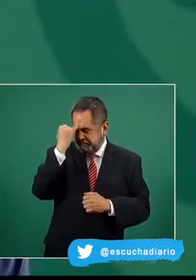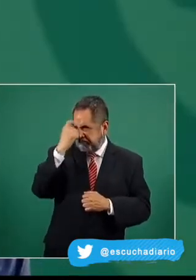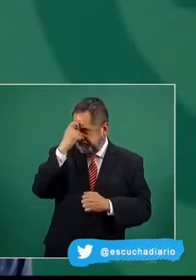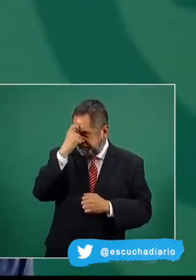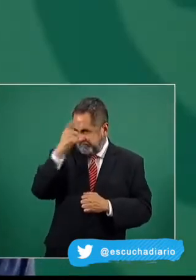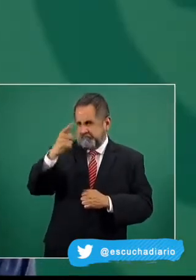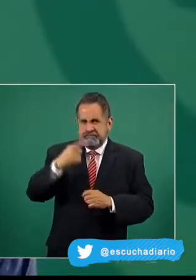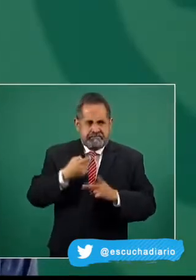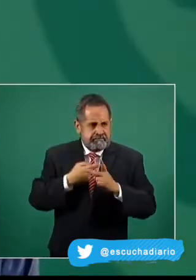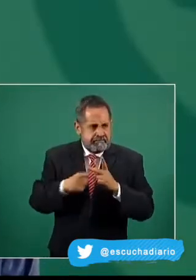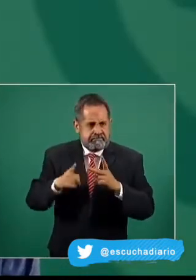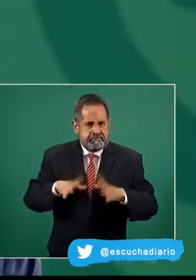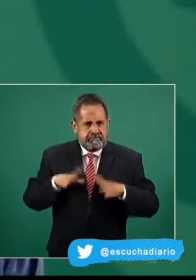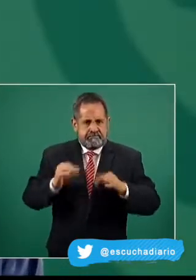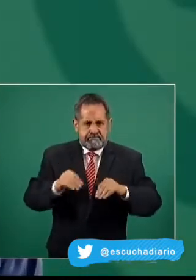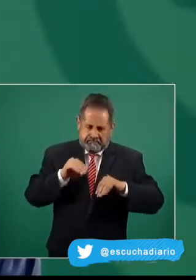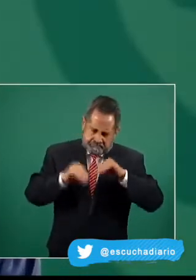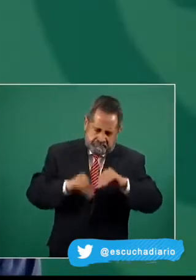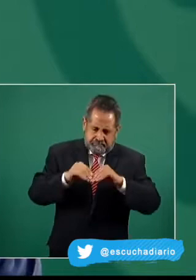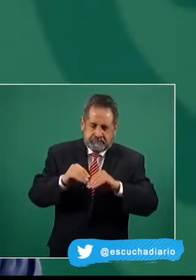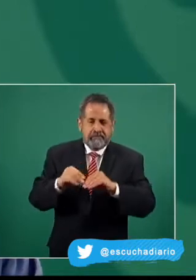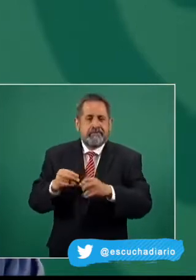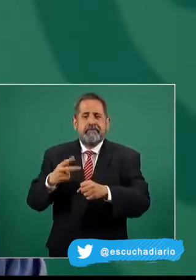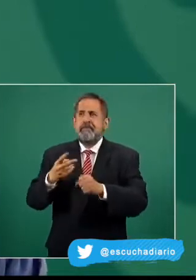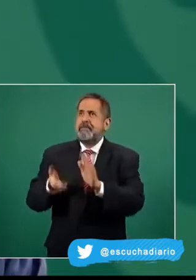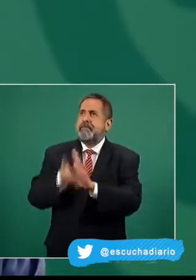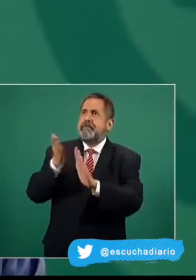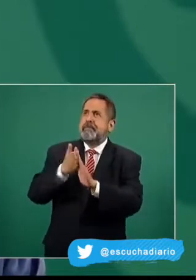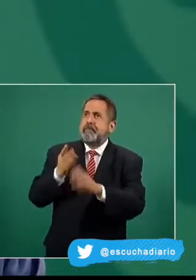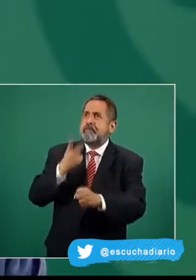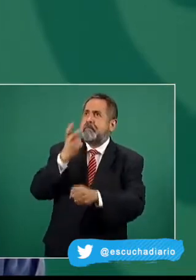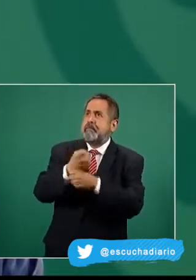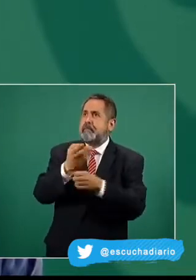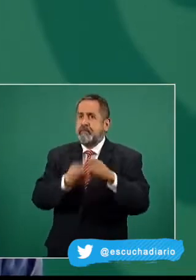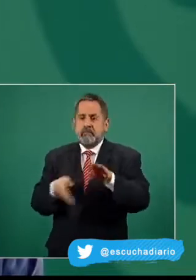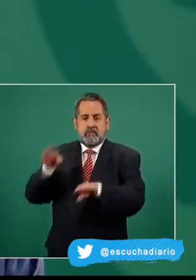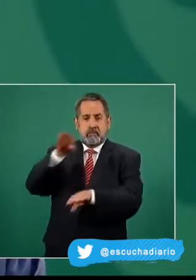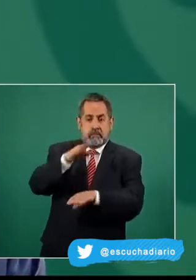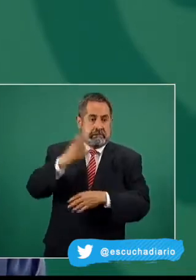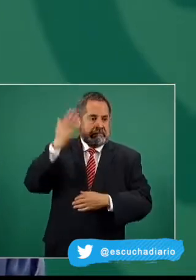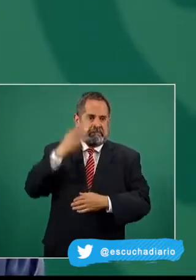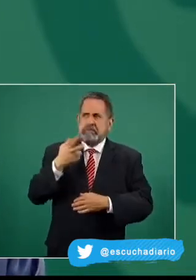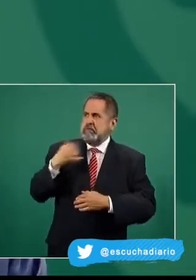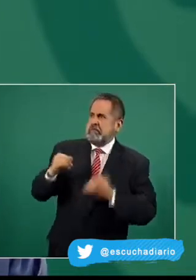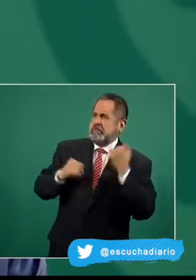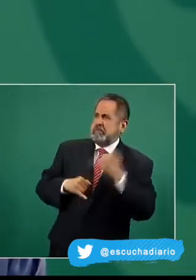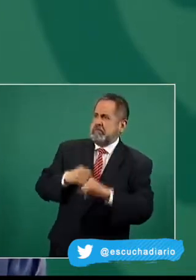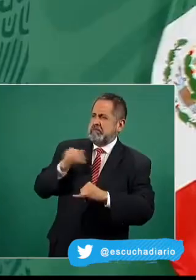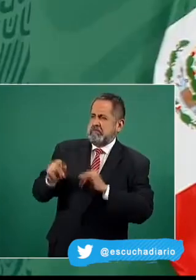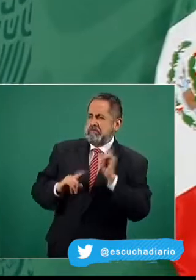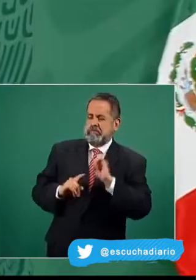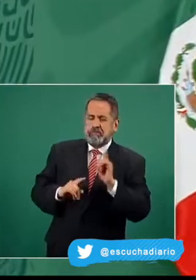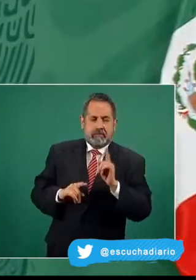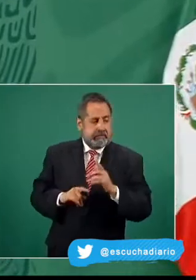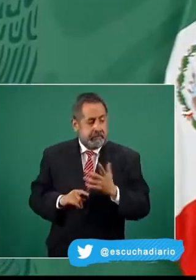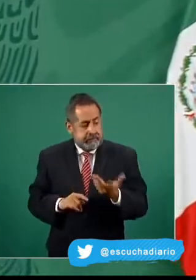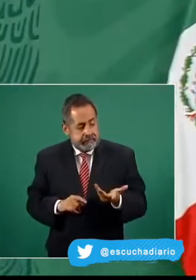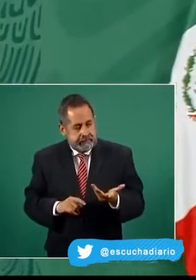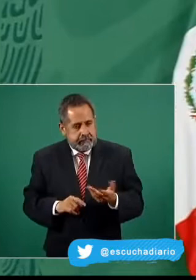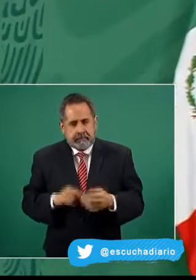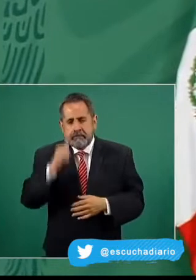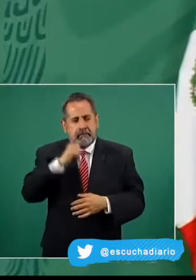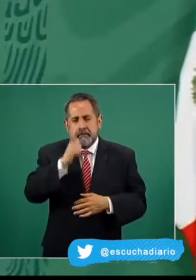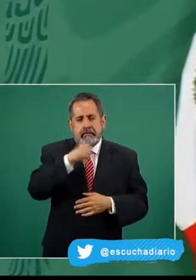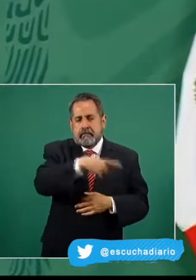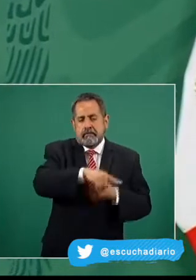iniciadores del segundo piso. Primero, muy cuestionado el segundo piso, como